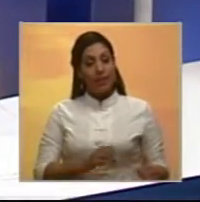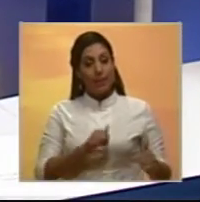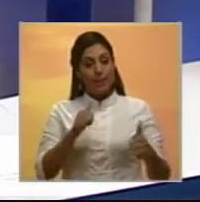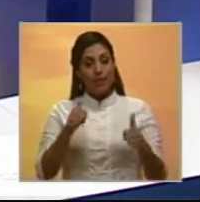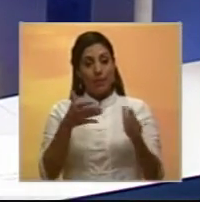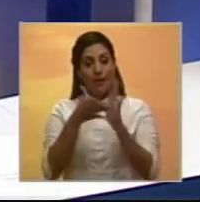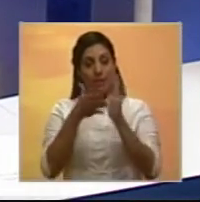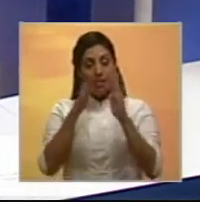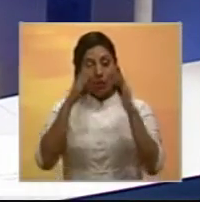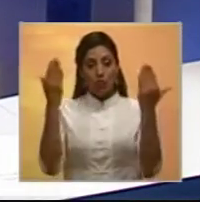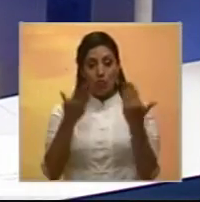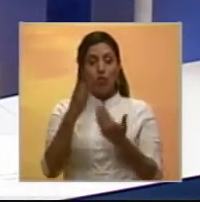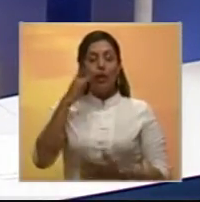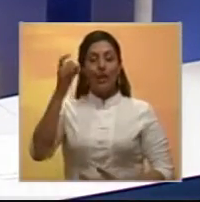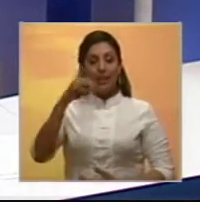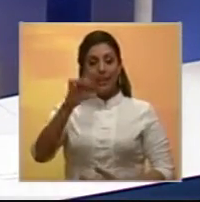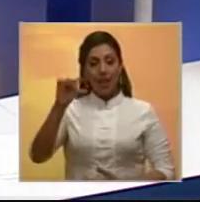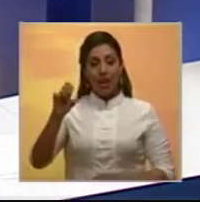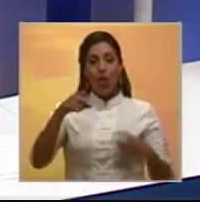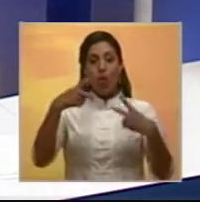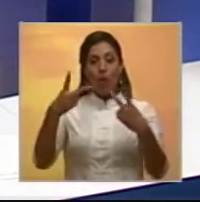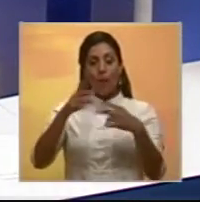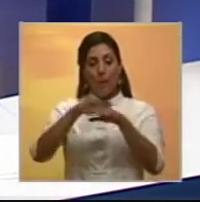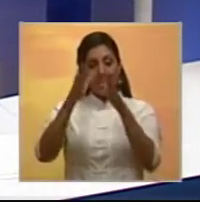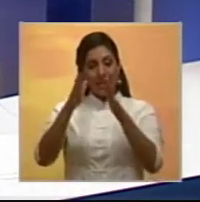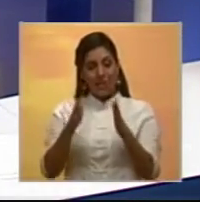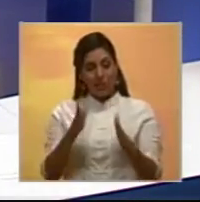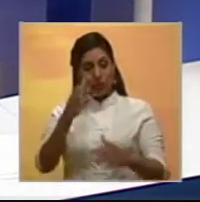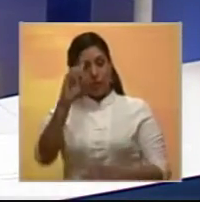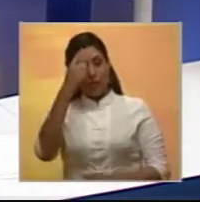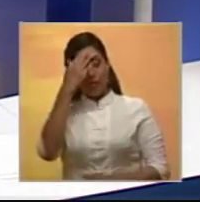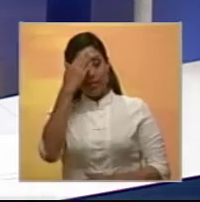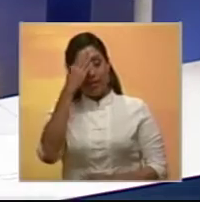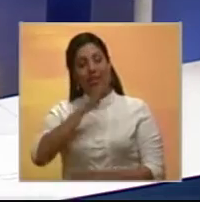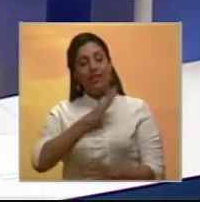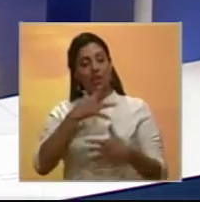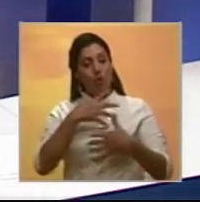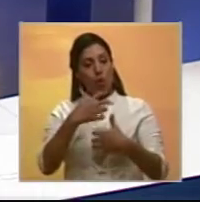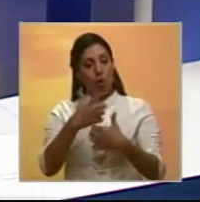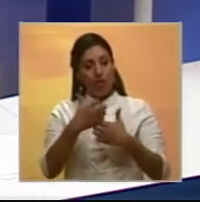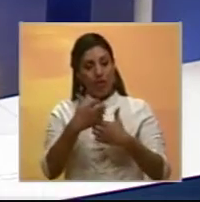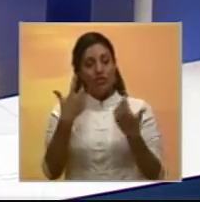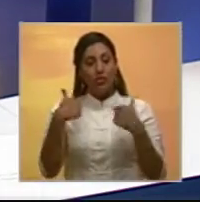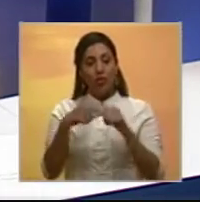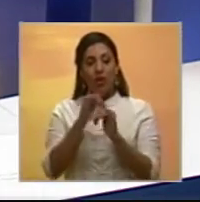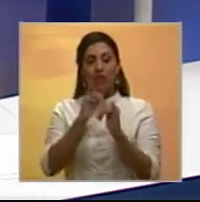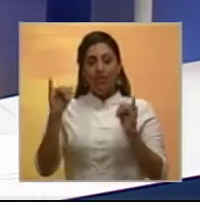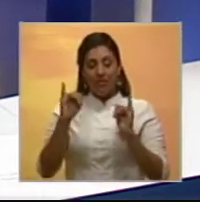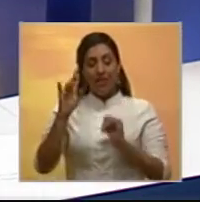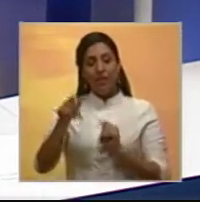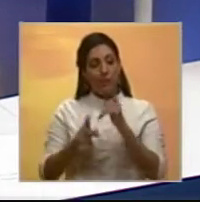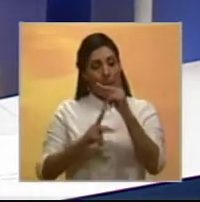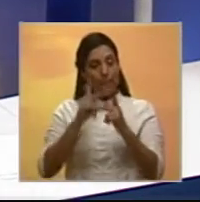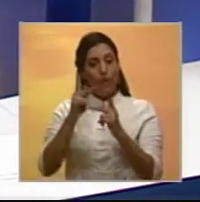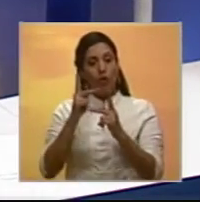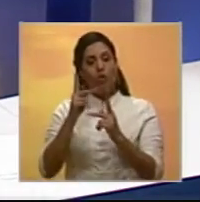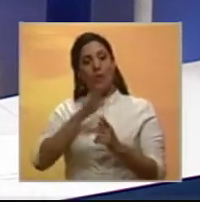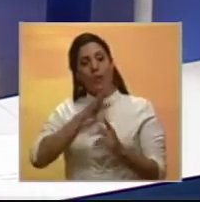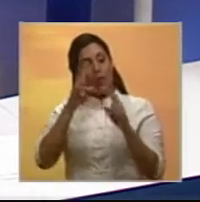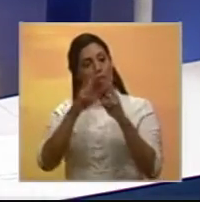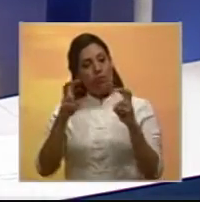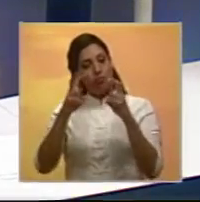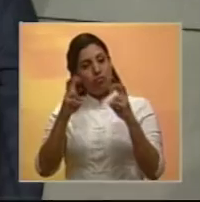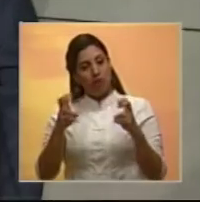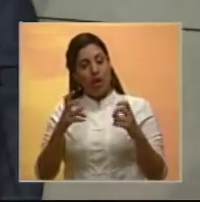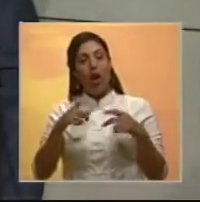Iniciamos lo que pasa en el mundo. En Italia, el nuevo primer ministro Paolo Gentiloni obtuvo la confianza del Senado, terminando así el proceso de su